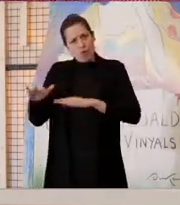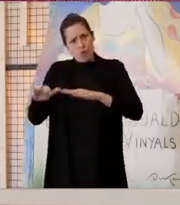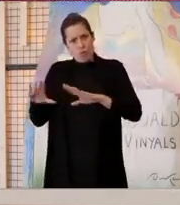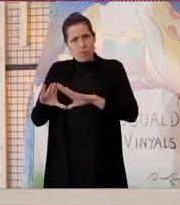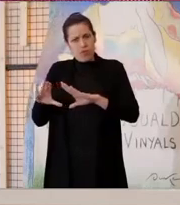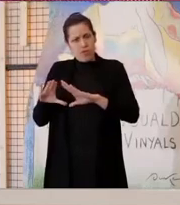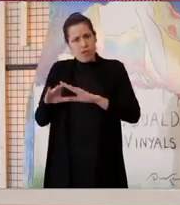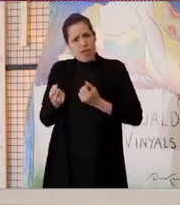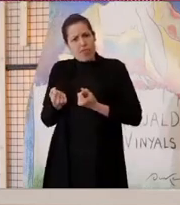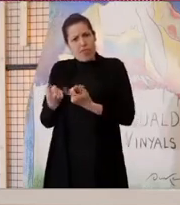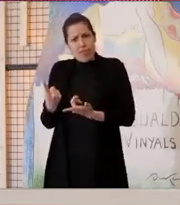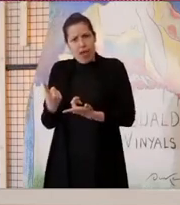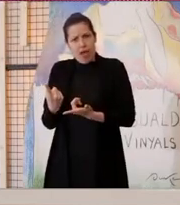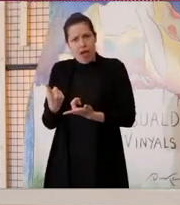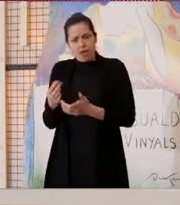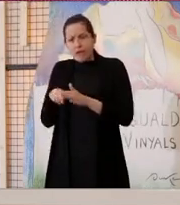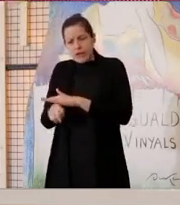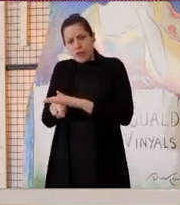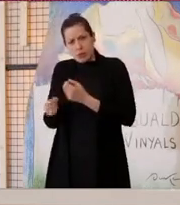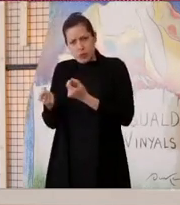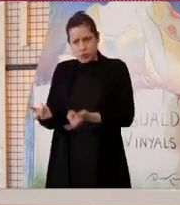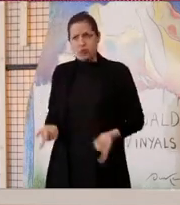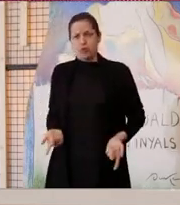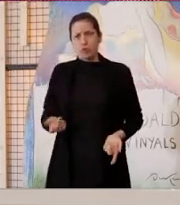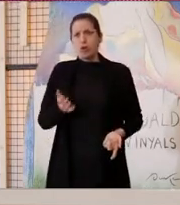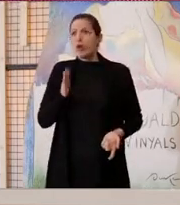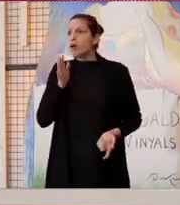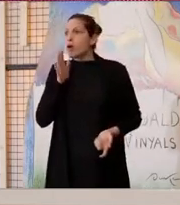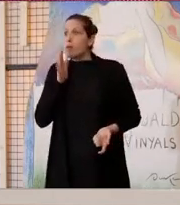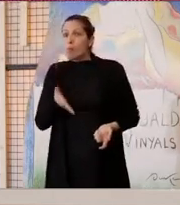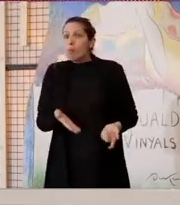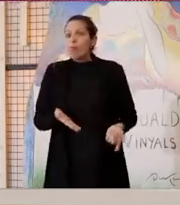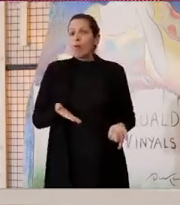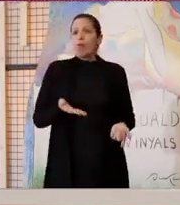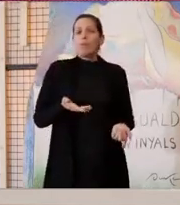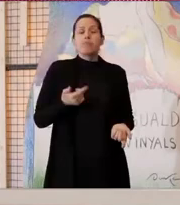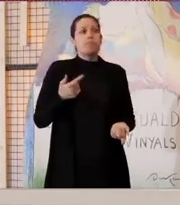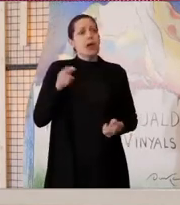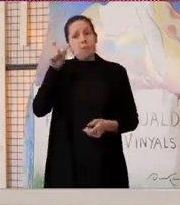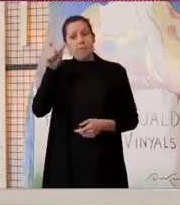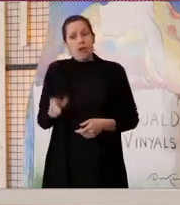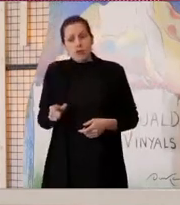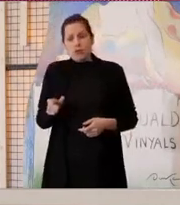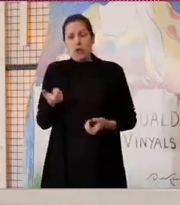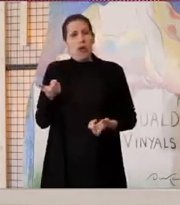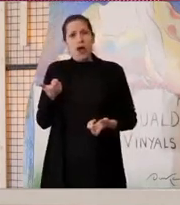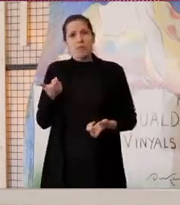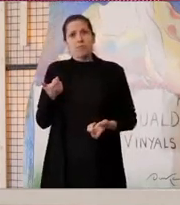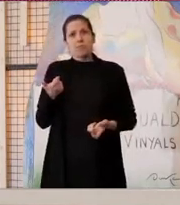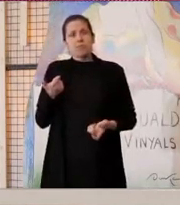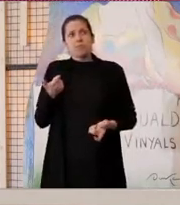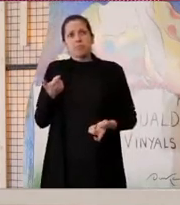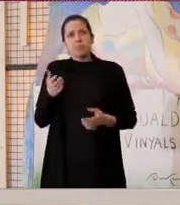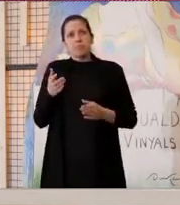hace quien no cree en la igualdad de traer dinero del movimiento feminista para que tenga más